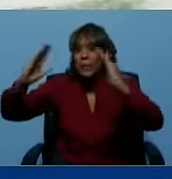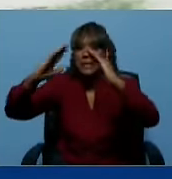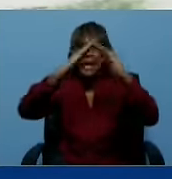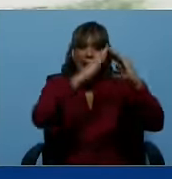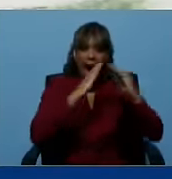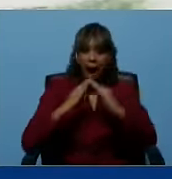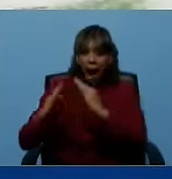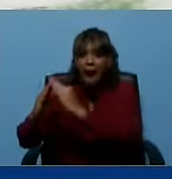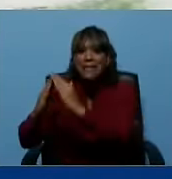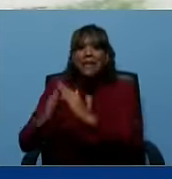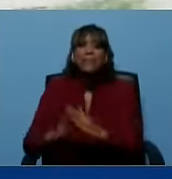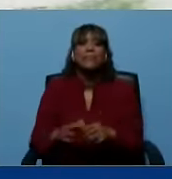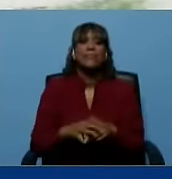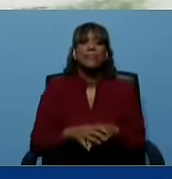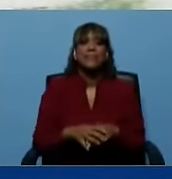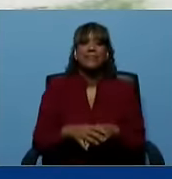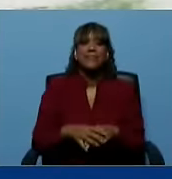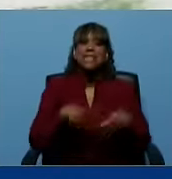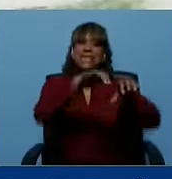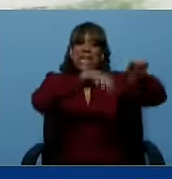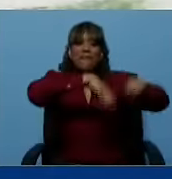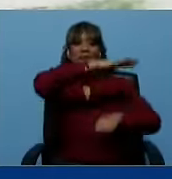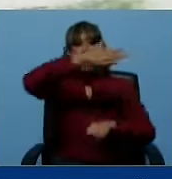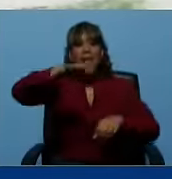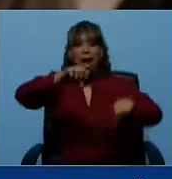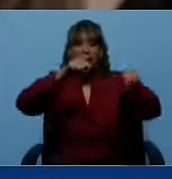¿Ah? Allá en San Fernando de Apure